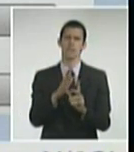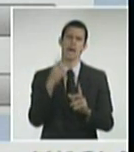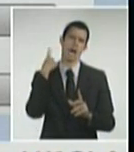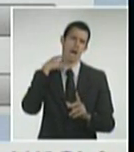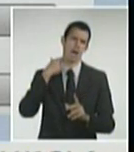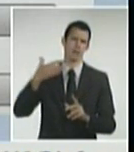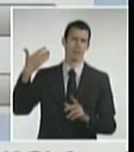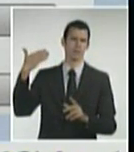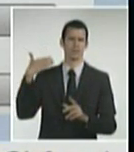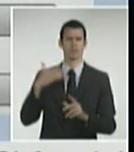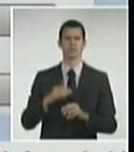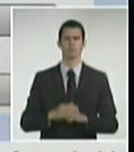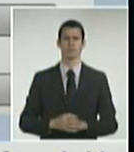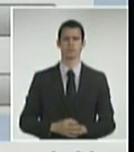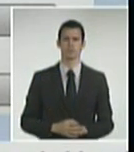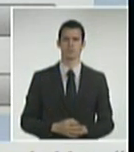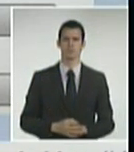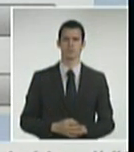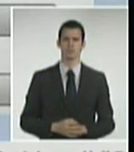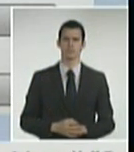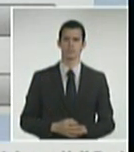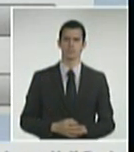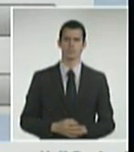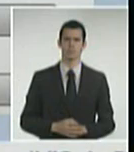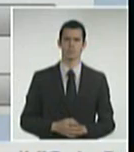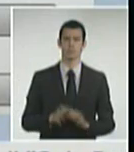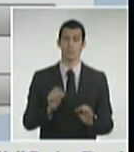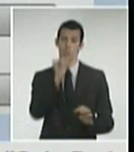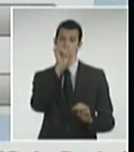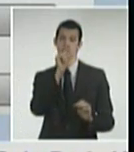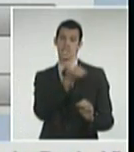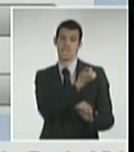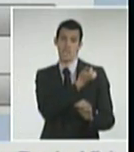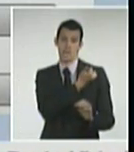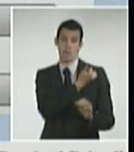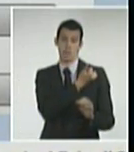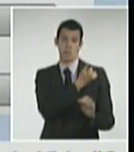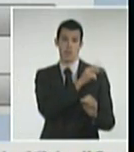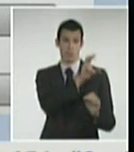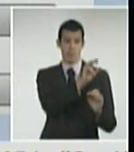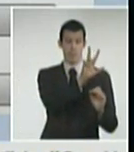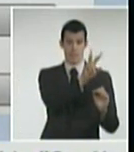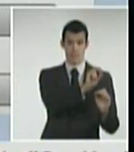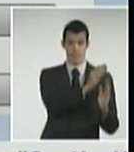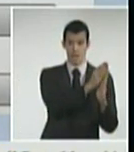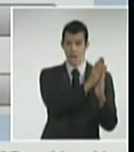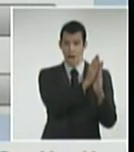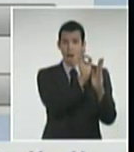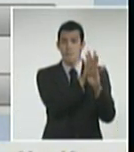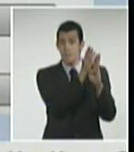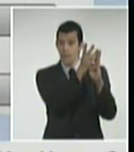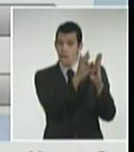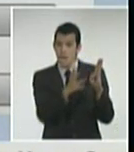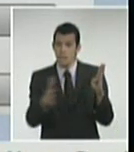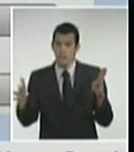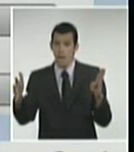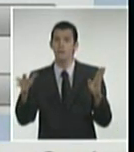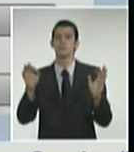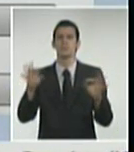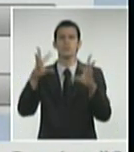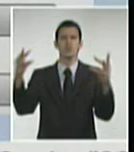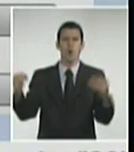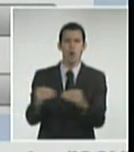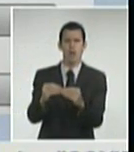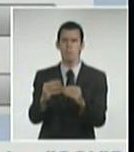desde finales de diciembre, que fueron del 2020, que fueron del 2019, que fueron los primeros